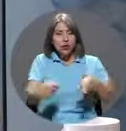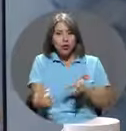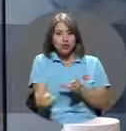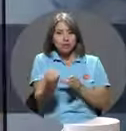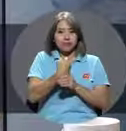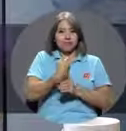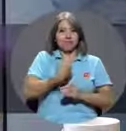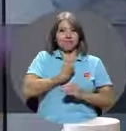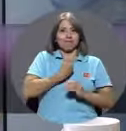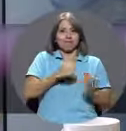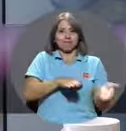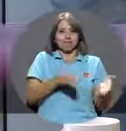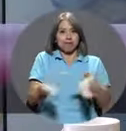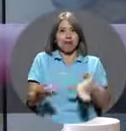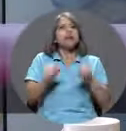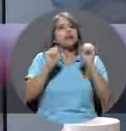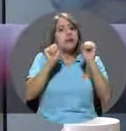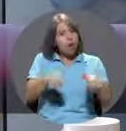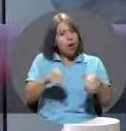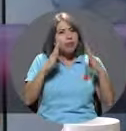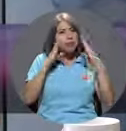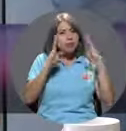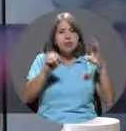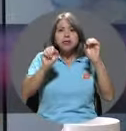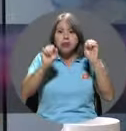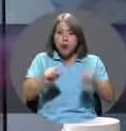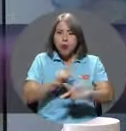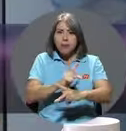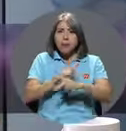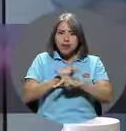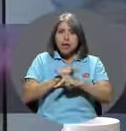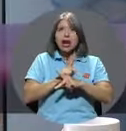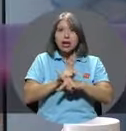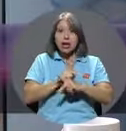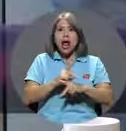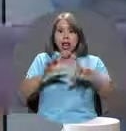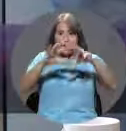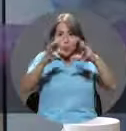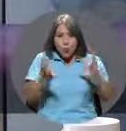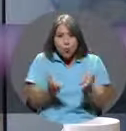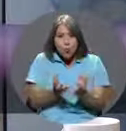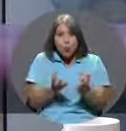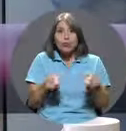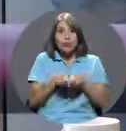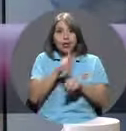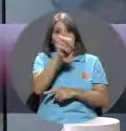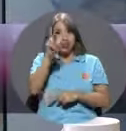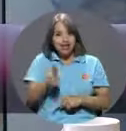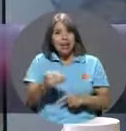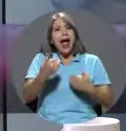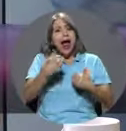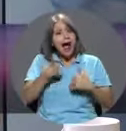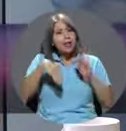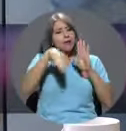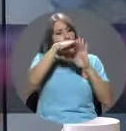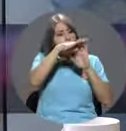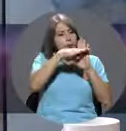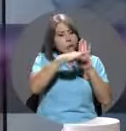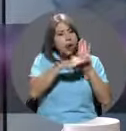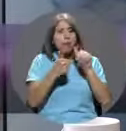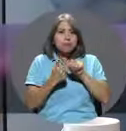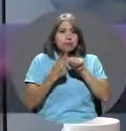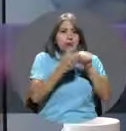que es totalmente abordable, prevenible, que existen una serie de protocolos mundiales y nacionales para atender este